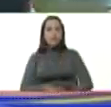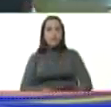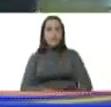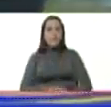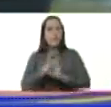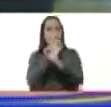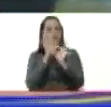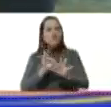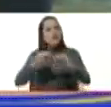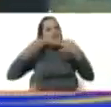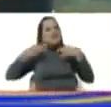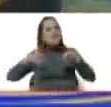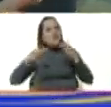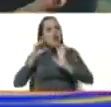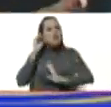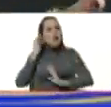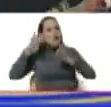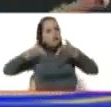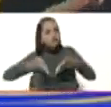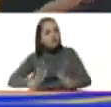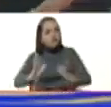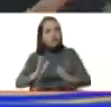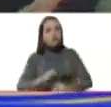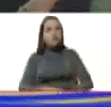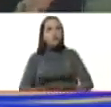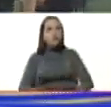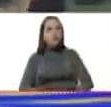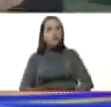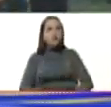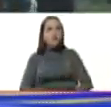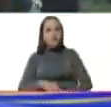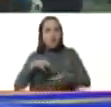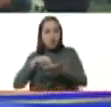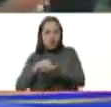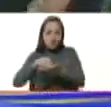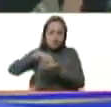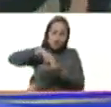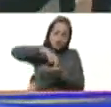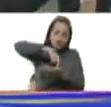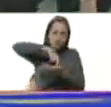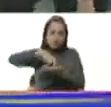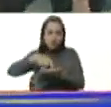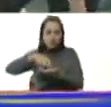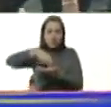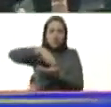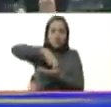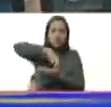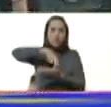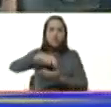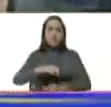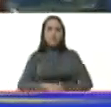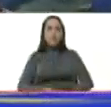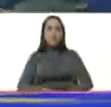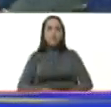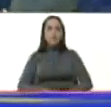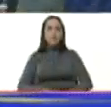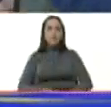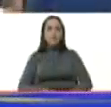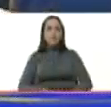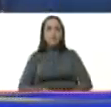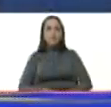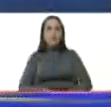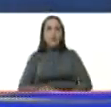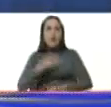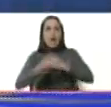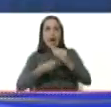parir. Cunclillas. Y empieza a dar uno, paso hacia adelante y dos, te va acompañando. Claro, eso te va haciendo, fíjate, te va haciendo una